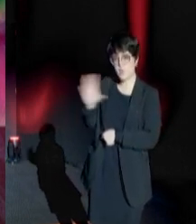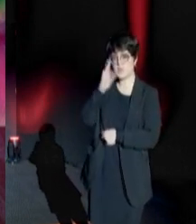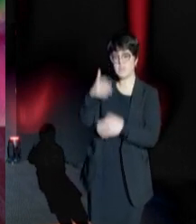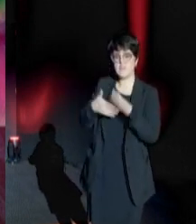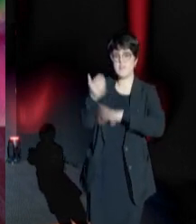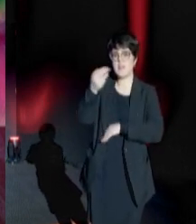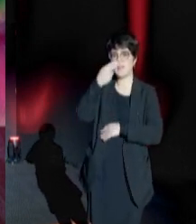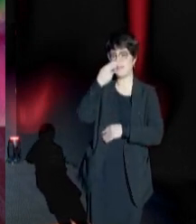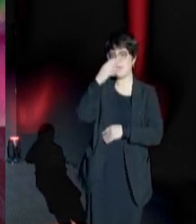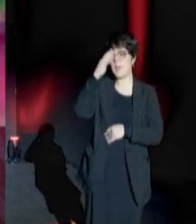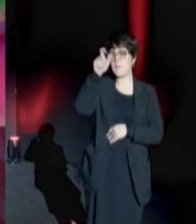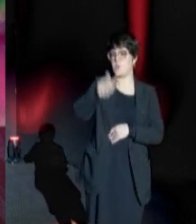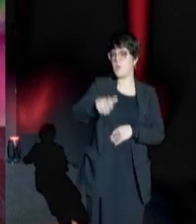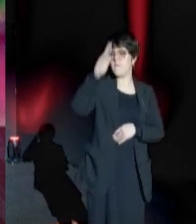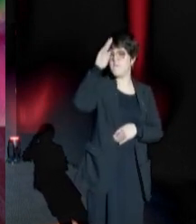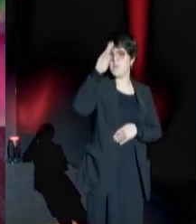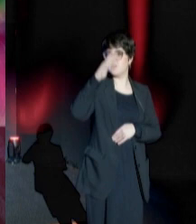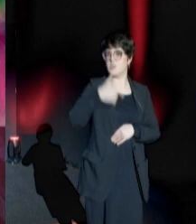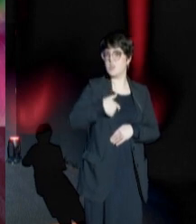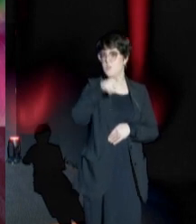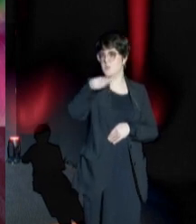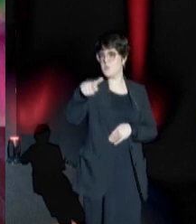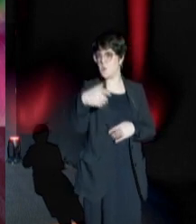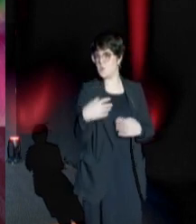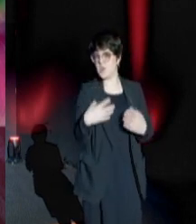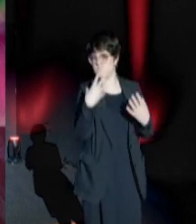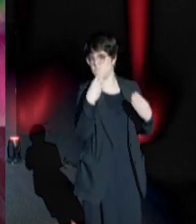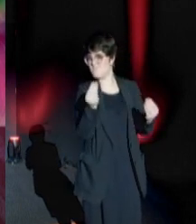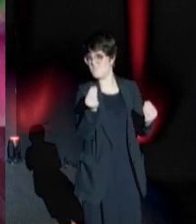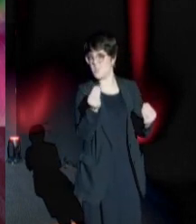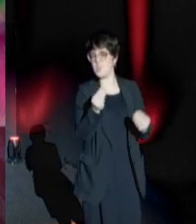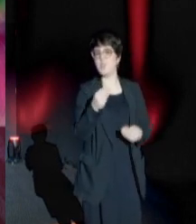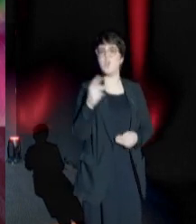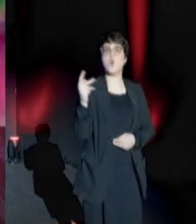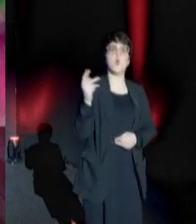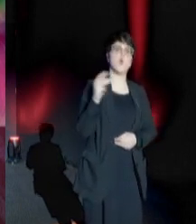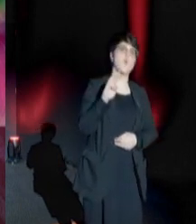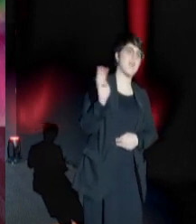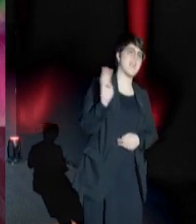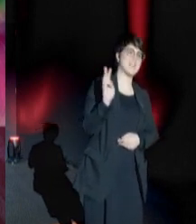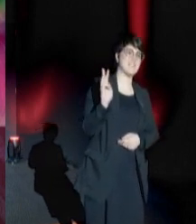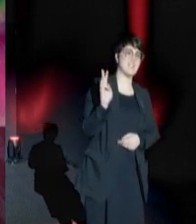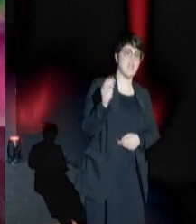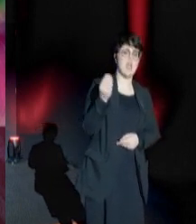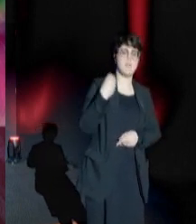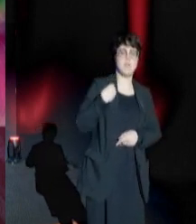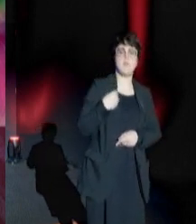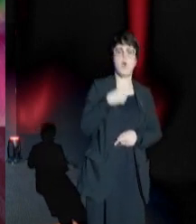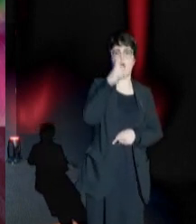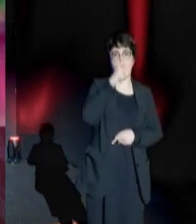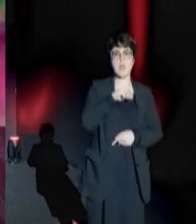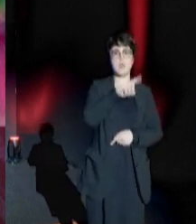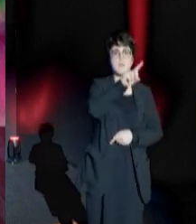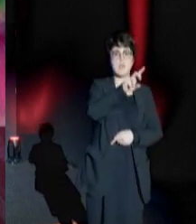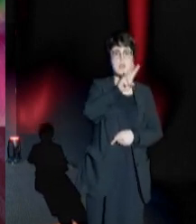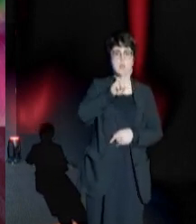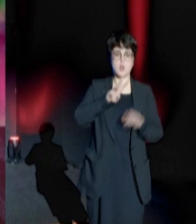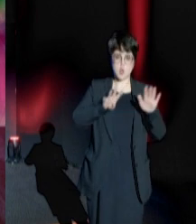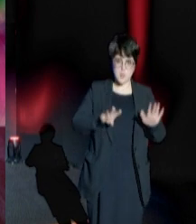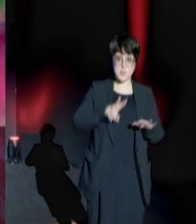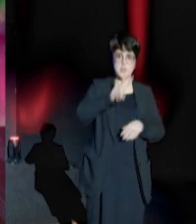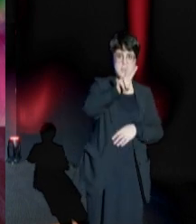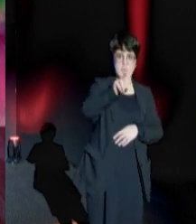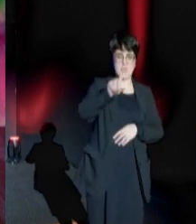uno de esos filósofos incomprendidos windstein que eh publicó un libro en 1921 se llamado El